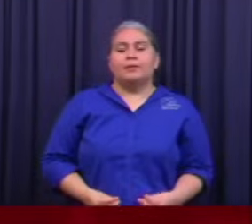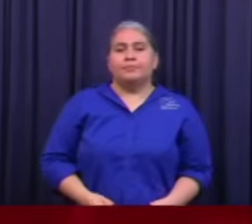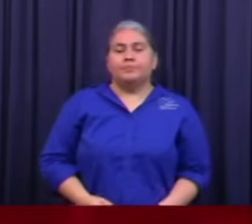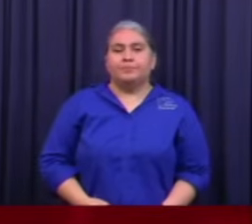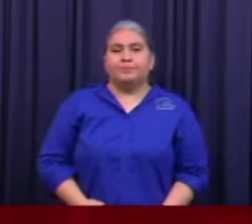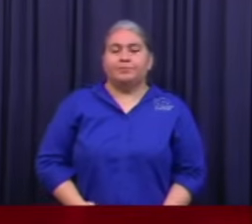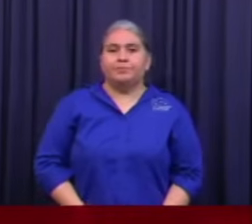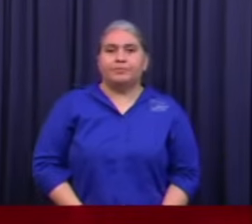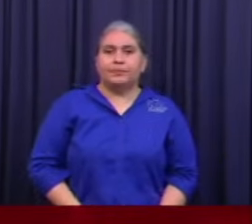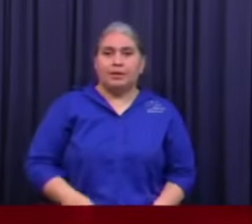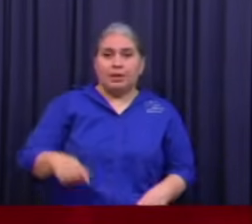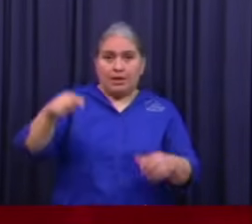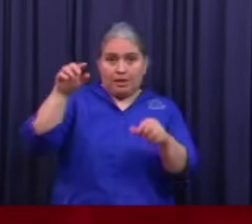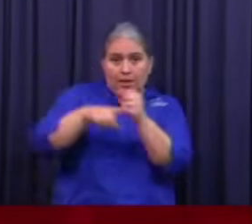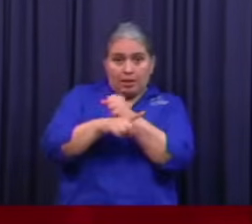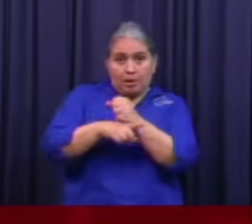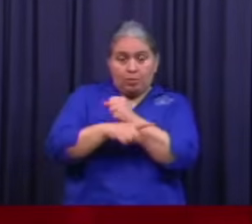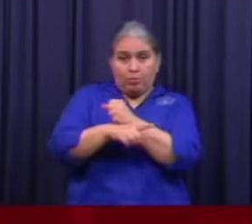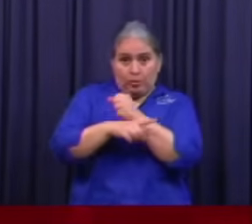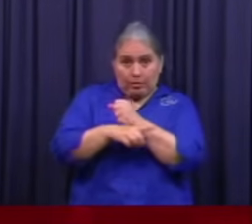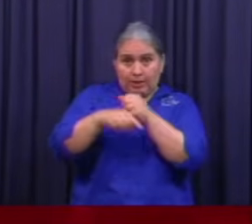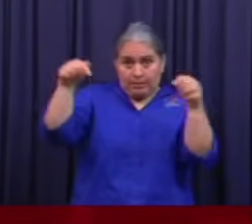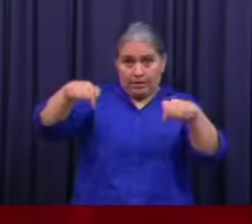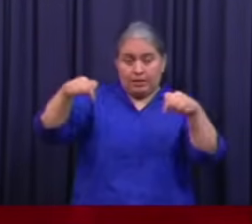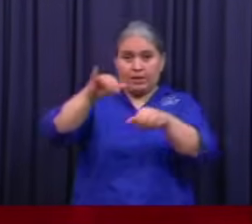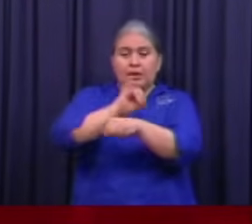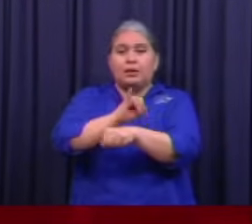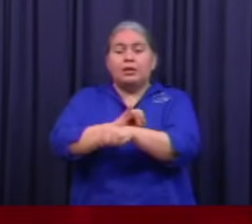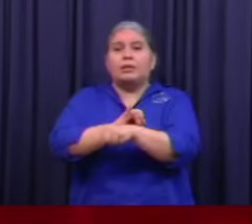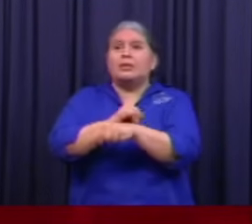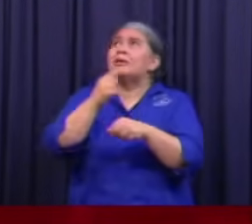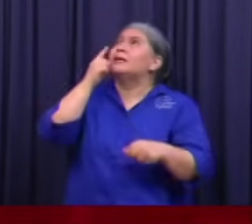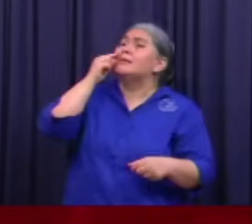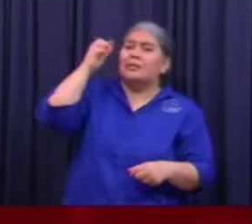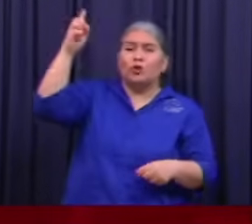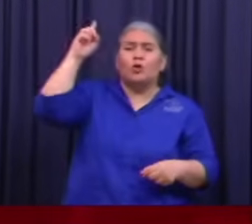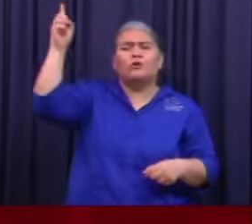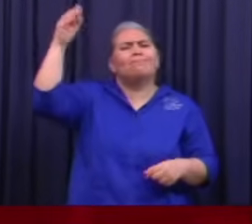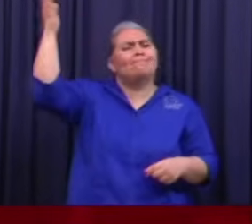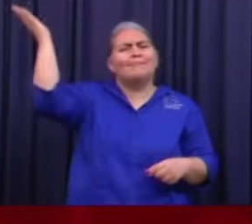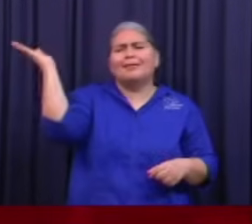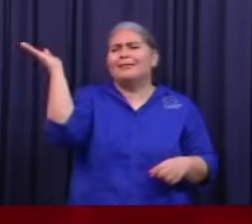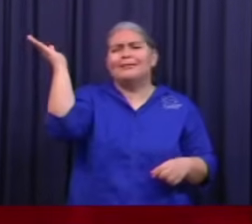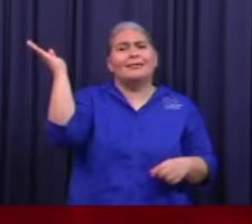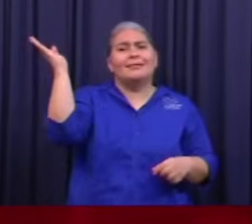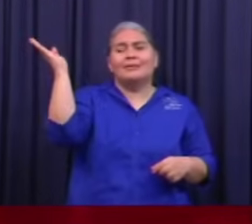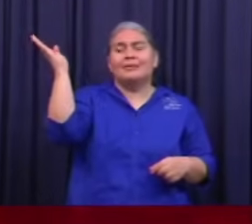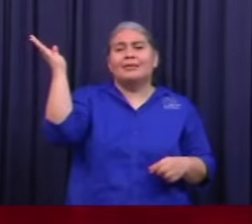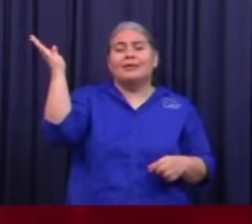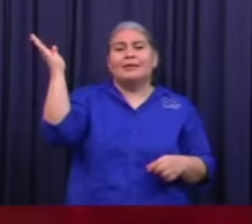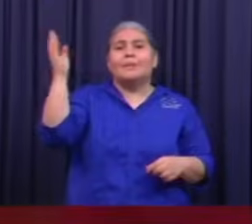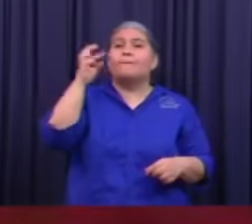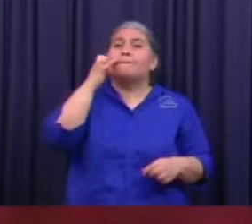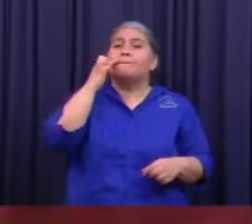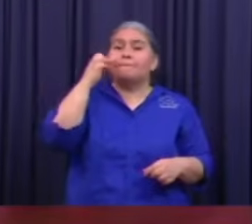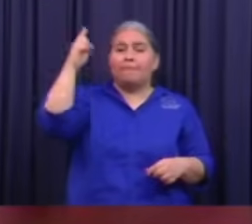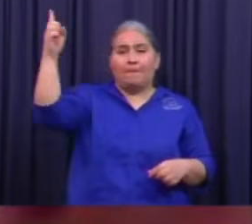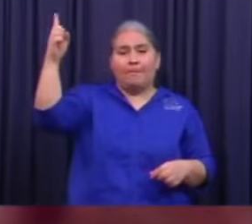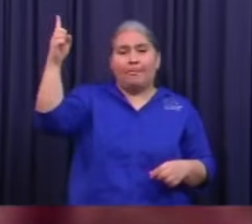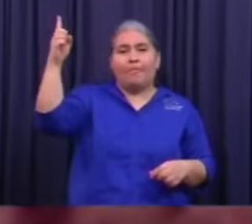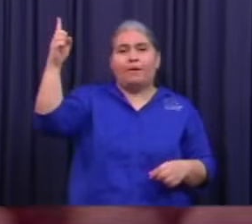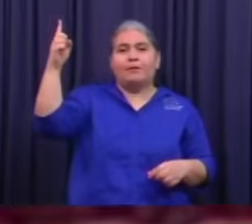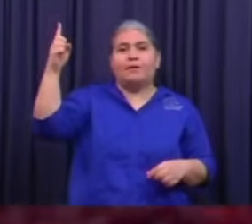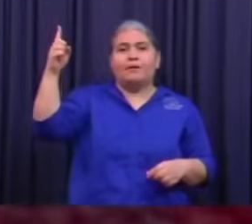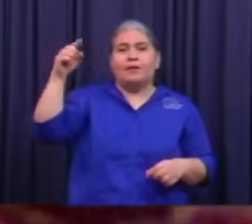división señor en San Juan 17 tú dijiste pediste al Padre que